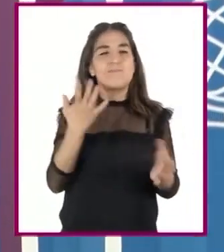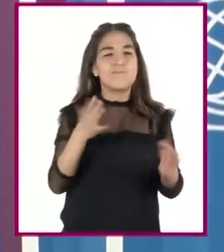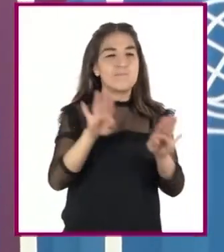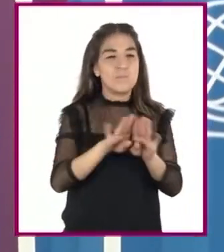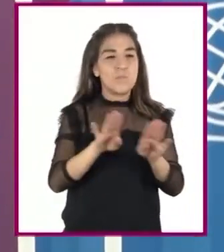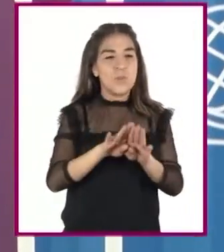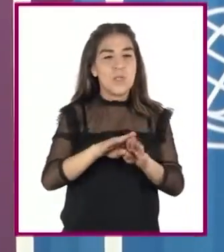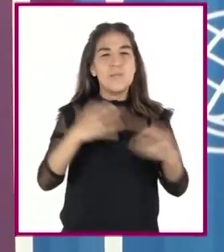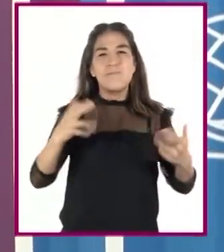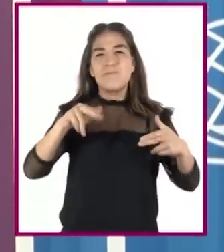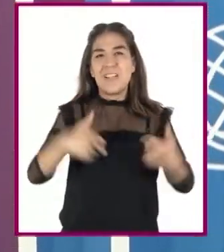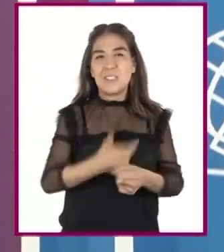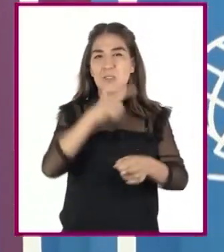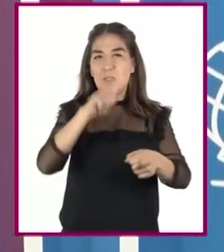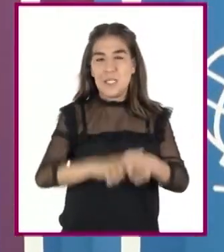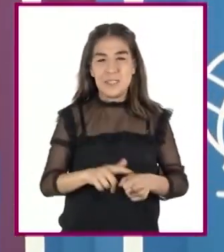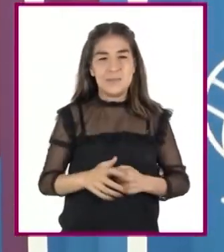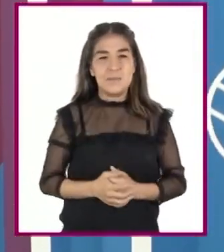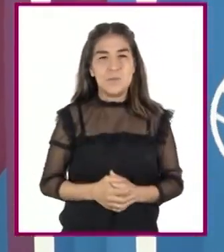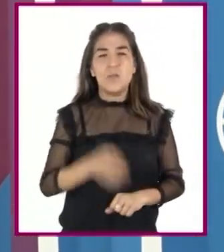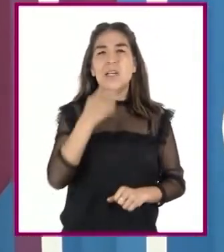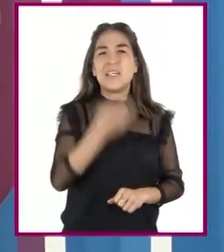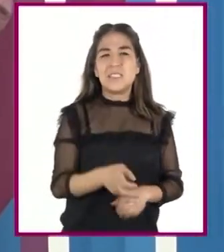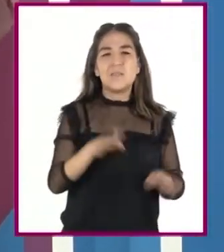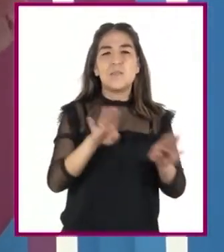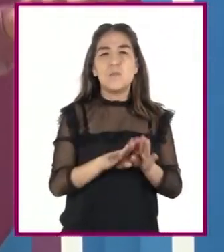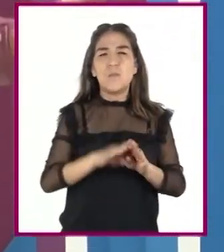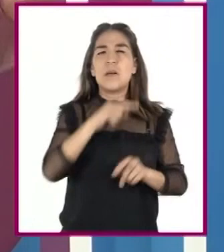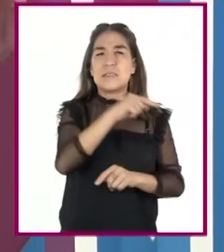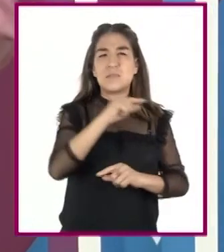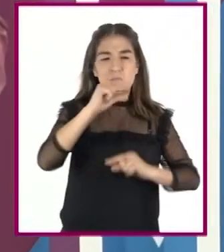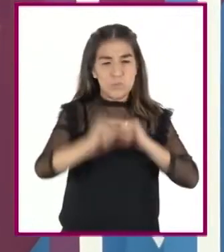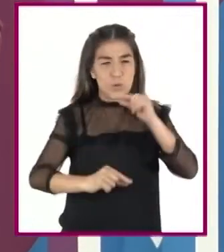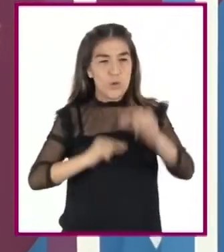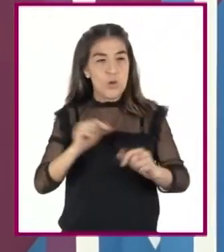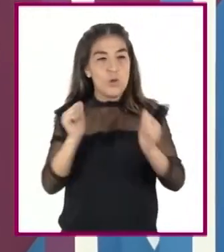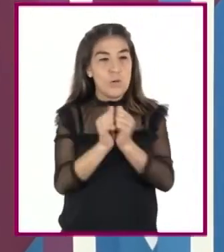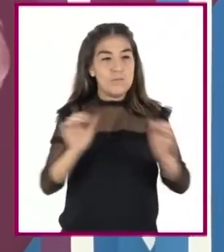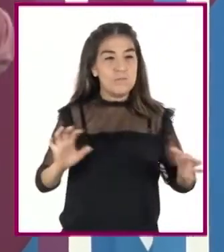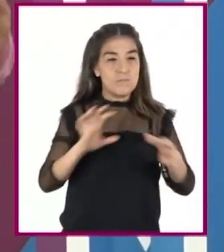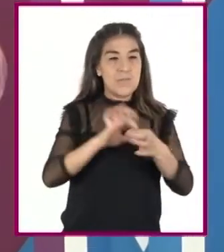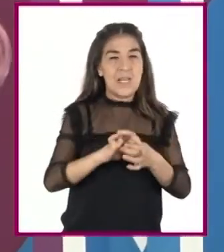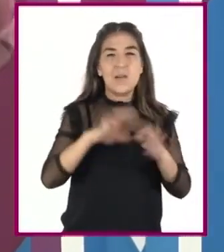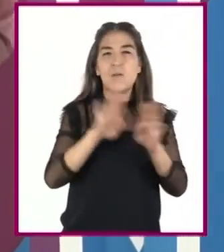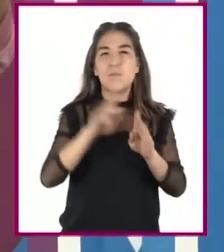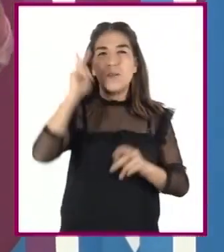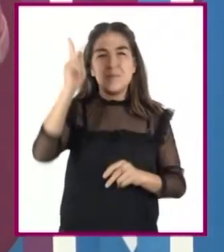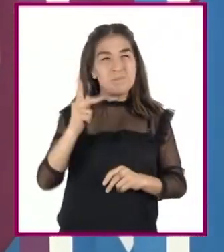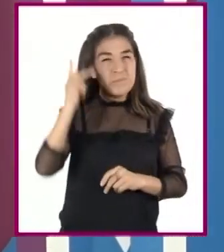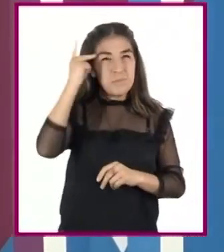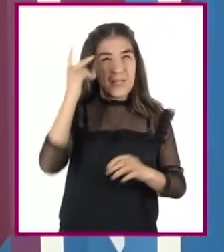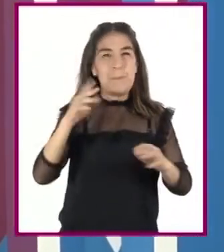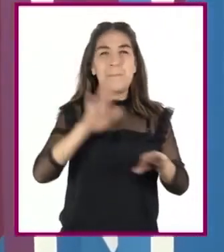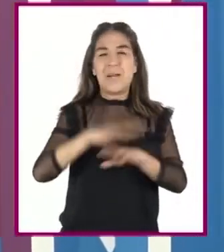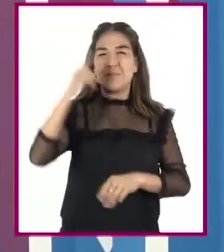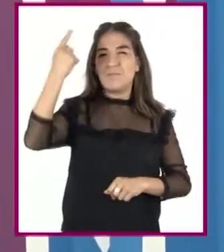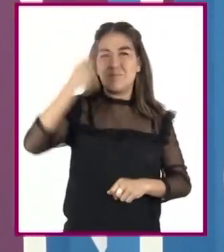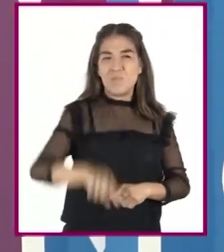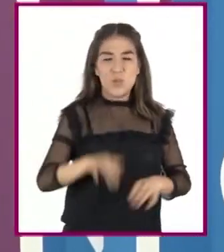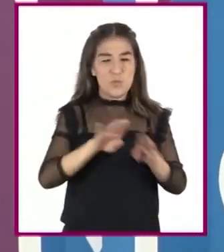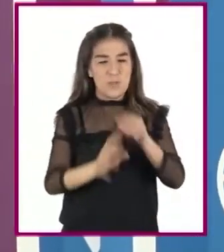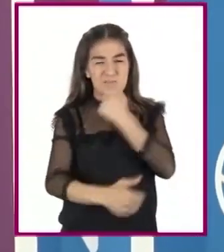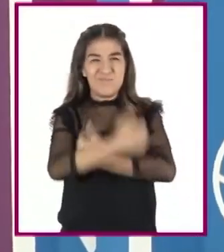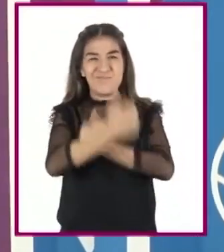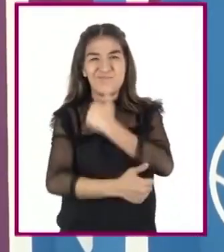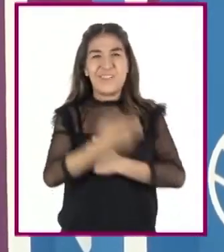el nacionalismo. Poco a poco, esto, combinado con el imperialismo, llevaría a una competencia entre